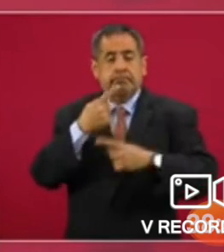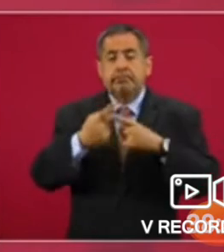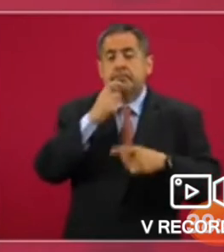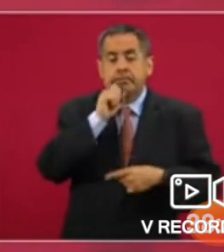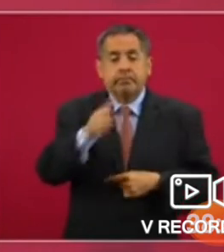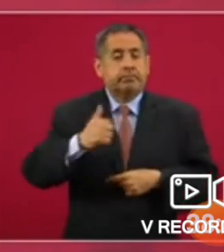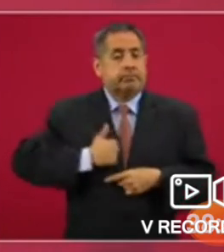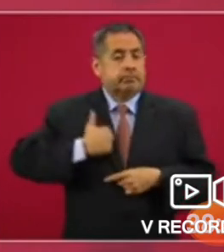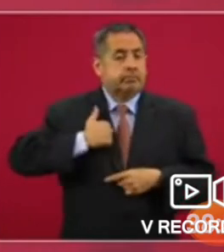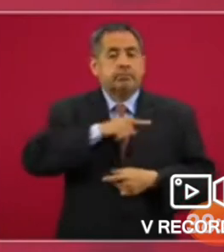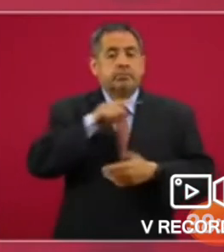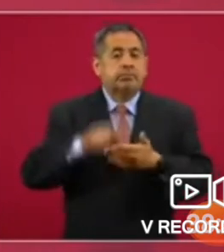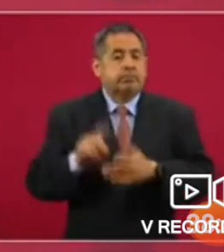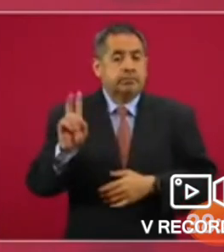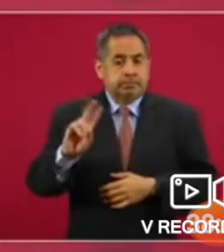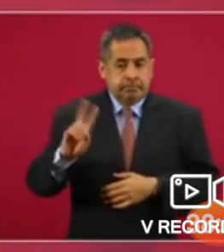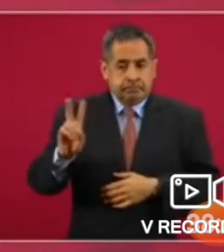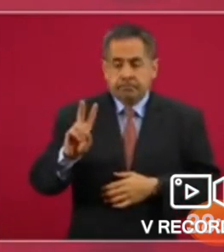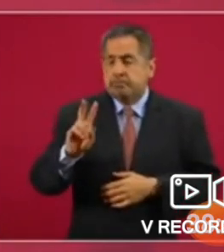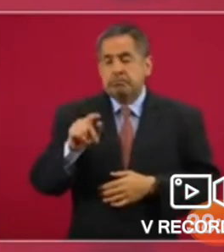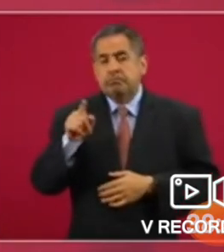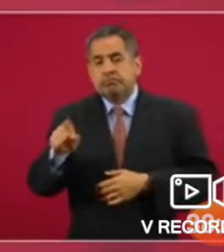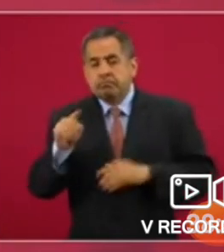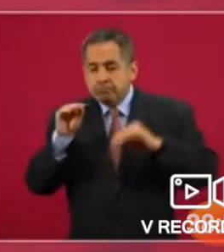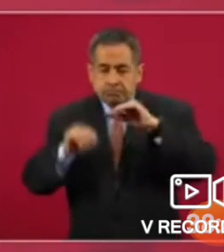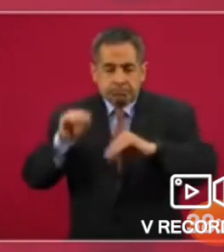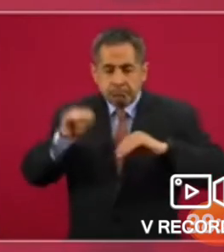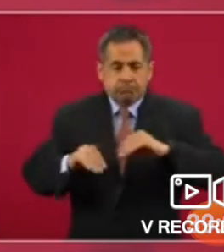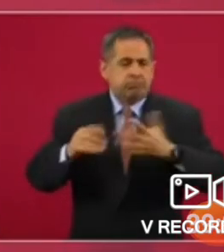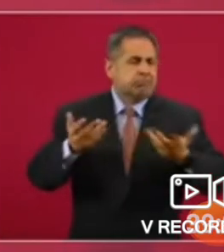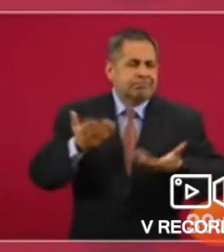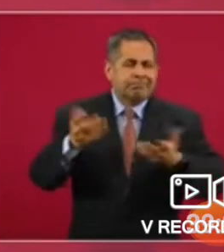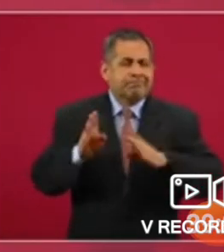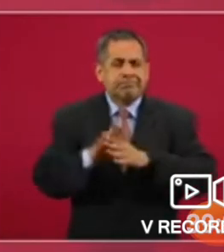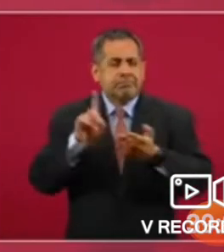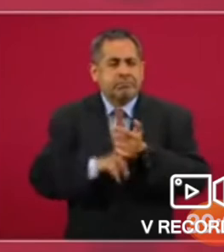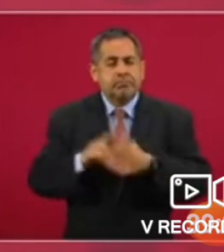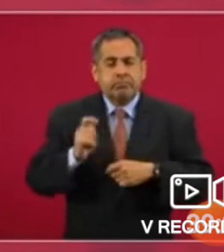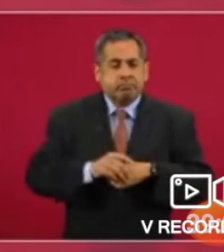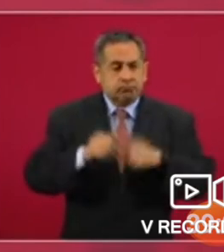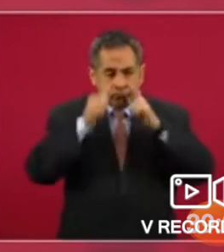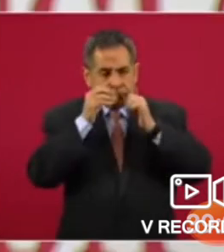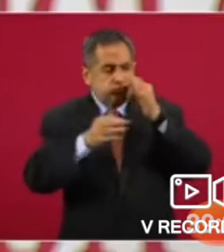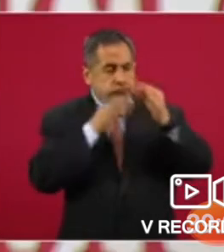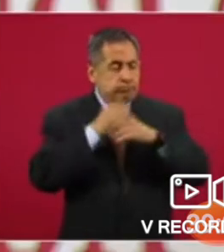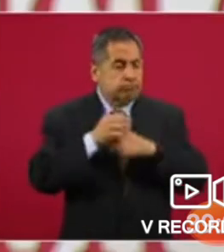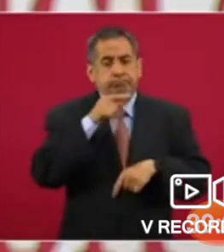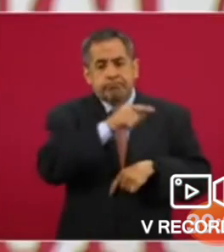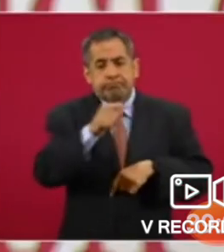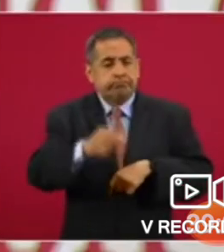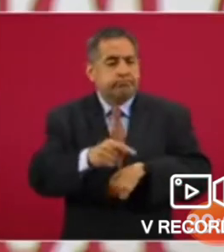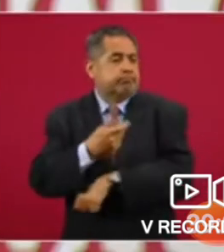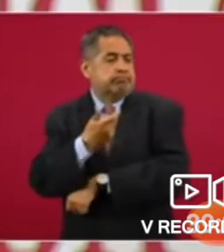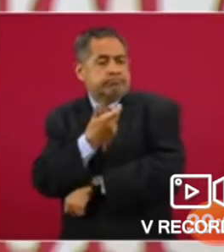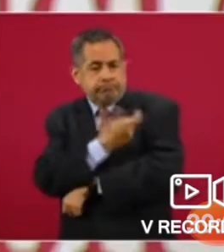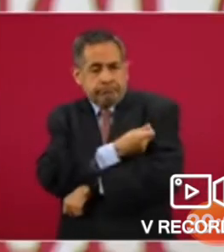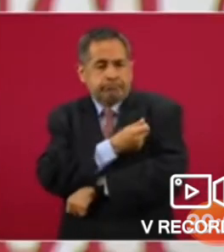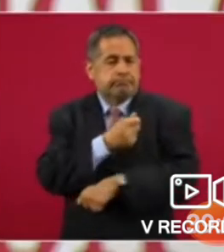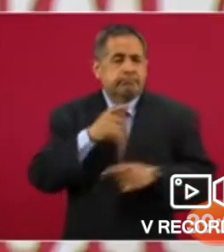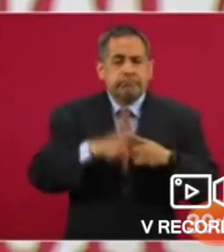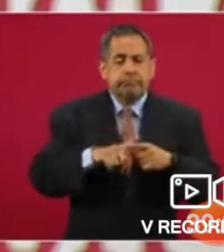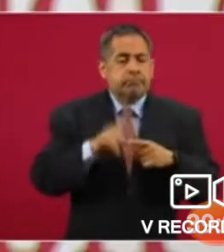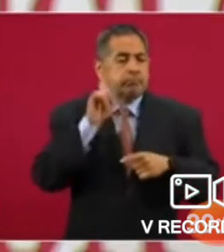Canadá. Entre los servicios que se incluyen en esta semana son campañas de vacunación, clínicas de la